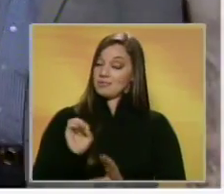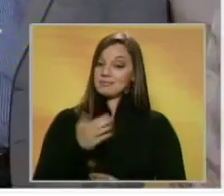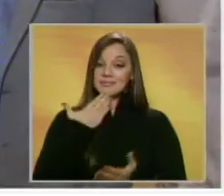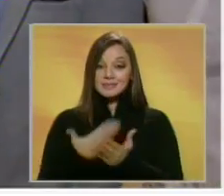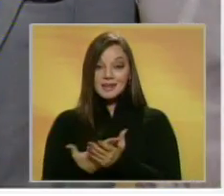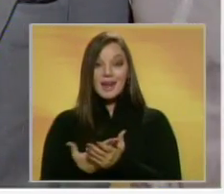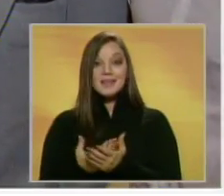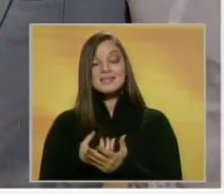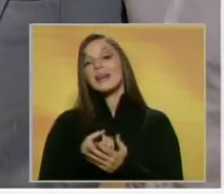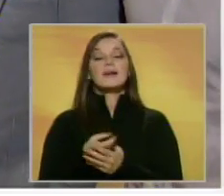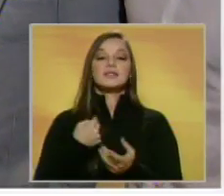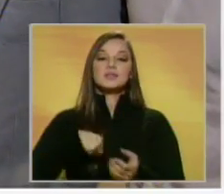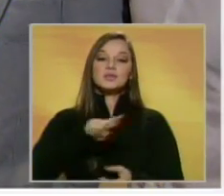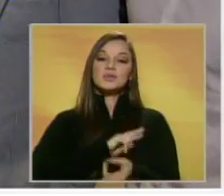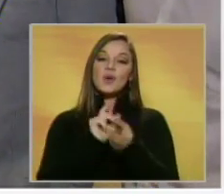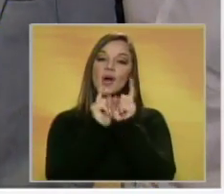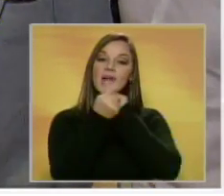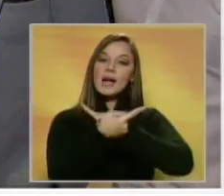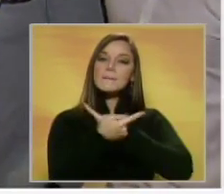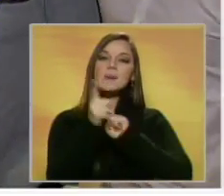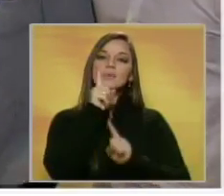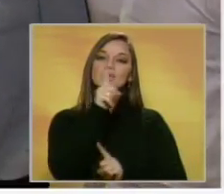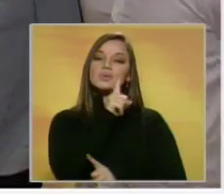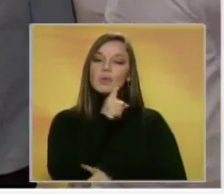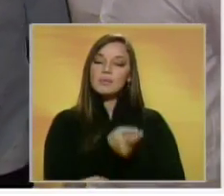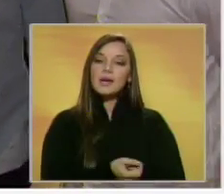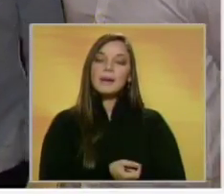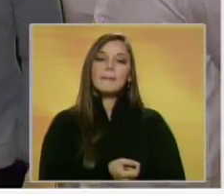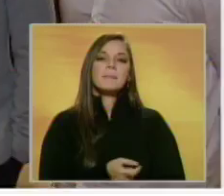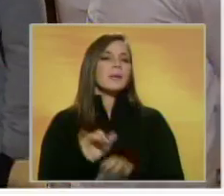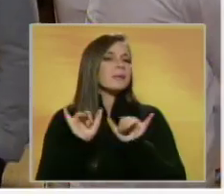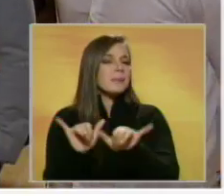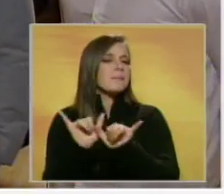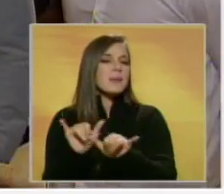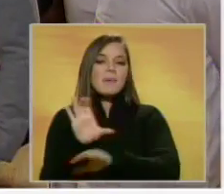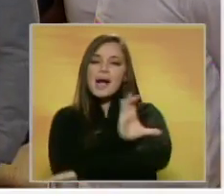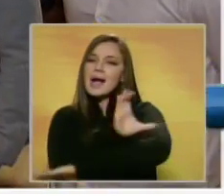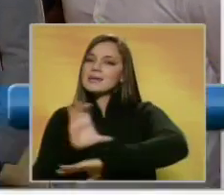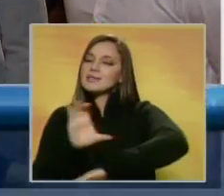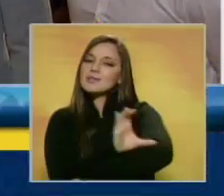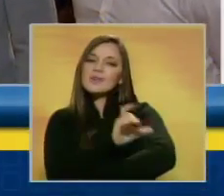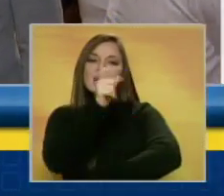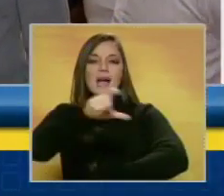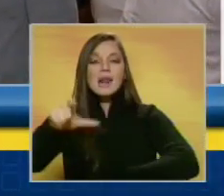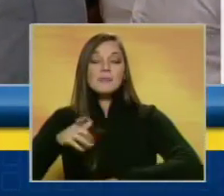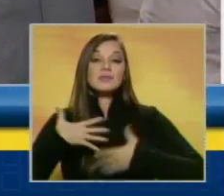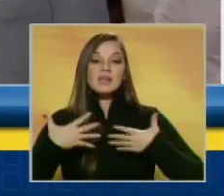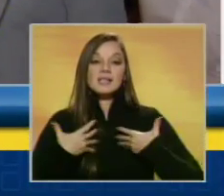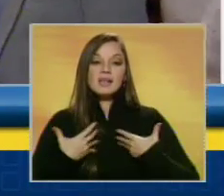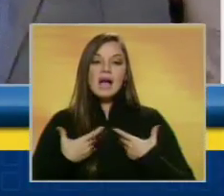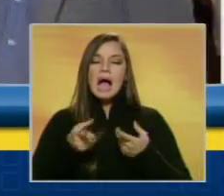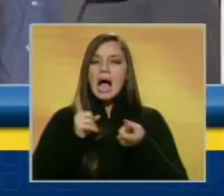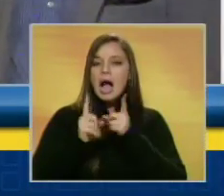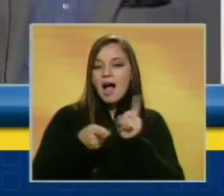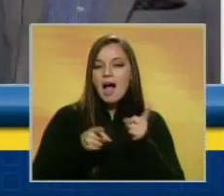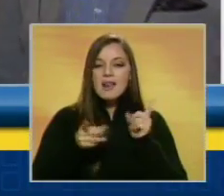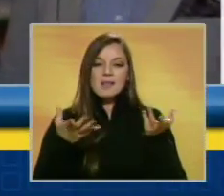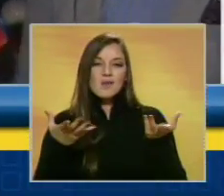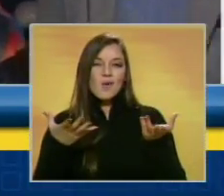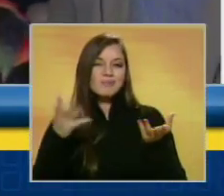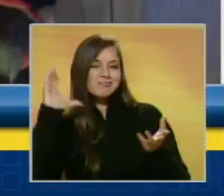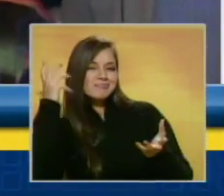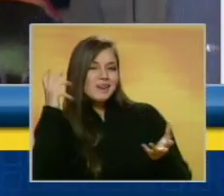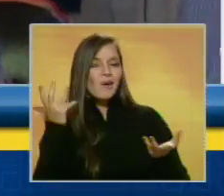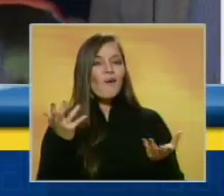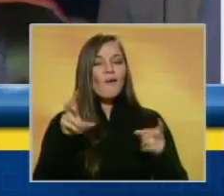lo que hicimos fue cambiar de nombre, seguimos con la misma esencia musical, el mismo estilo, el mismo ritmo, ponemos a bailar a la gente y es algo un poco loco con lo que venimos ahorita, algo